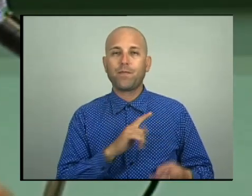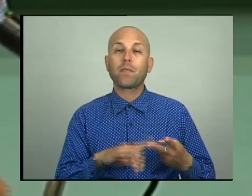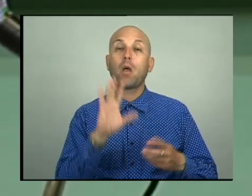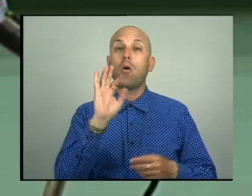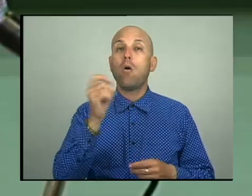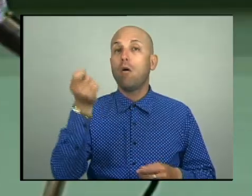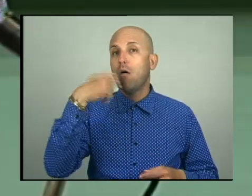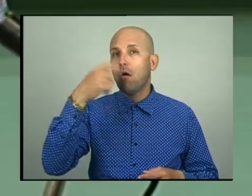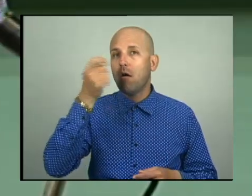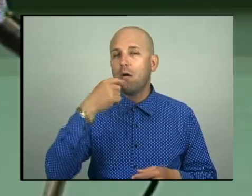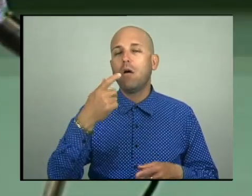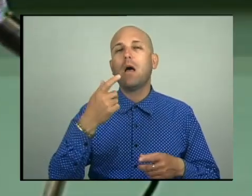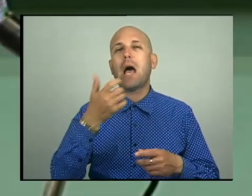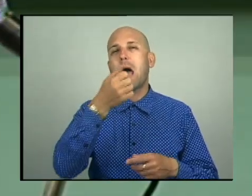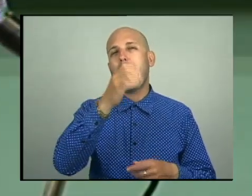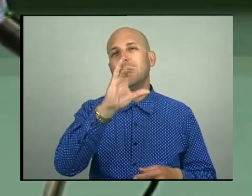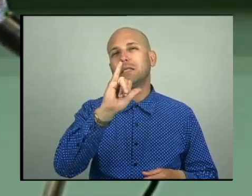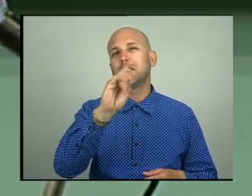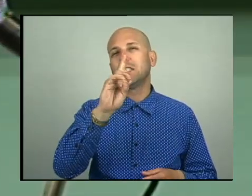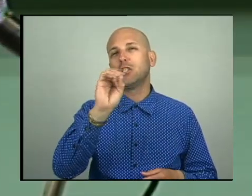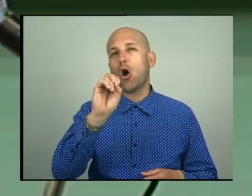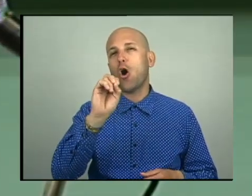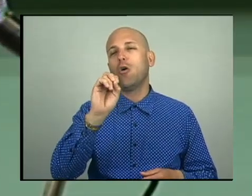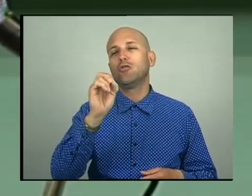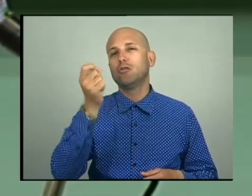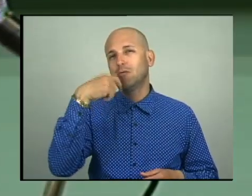medicamentos como el ácido retinoico, y